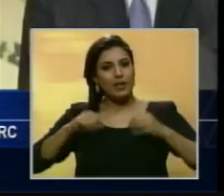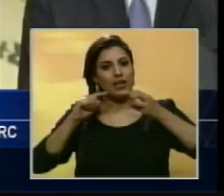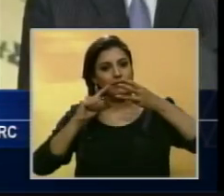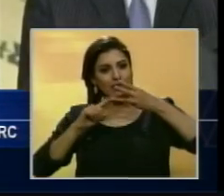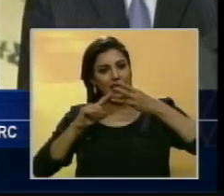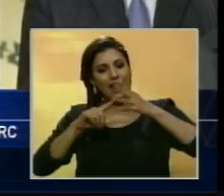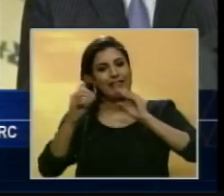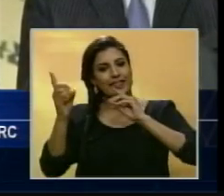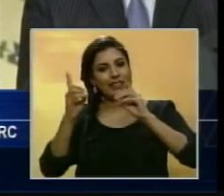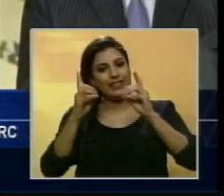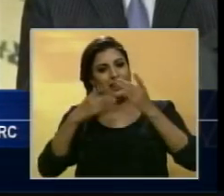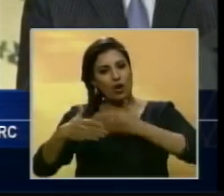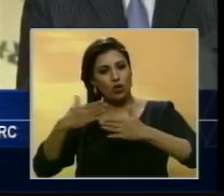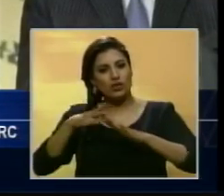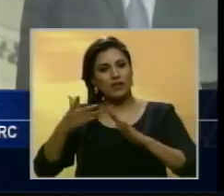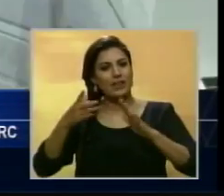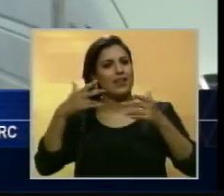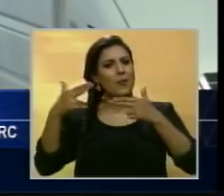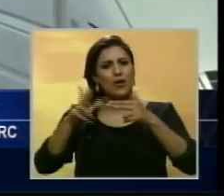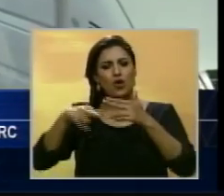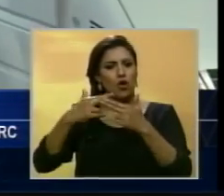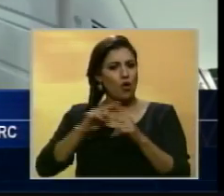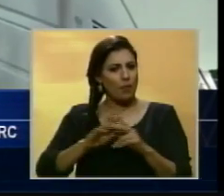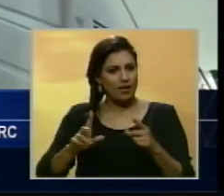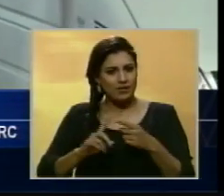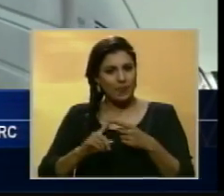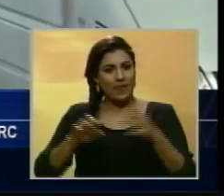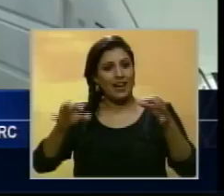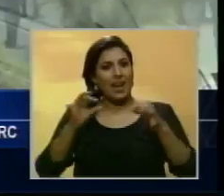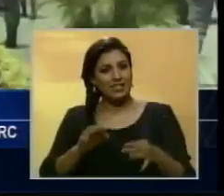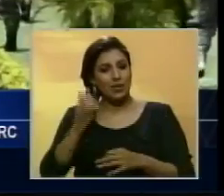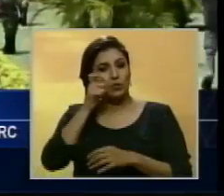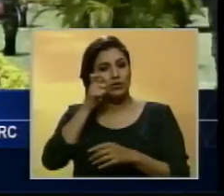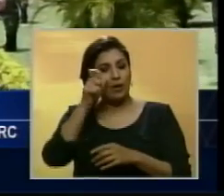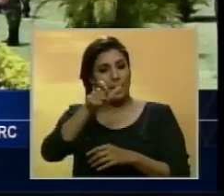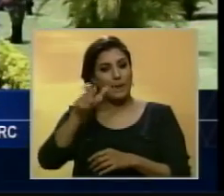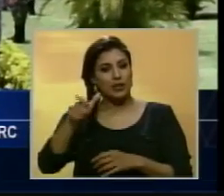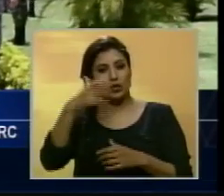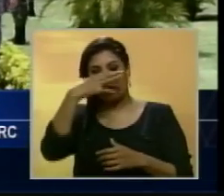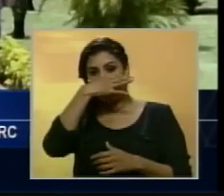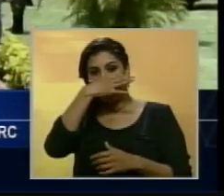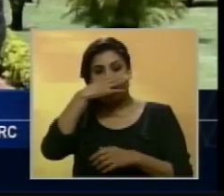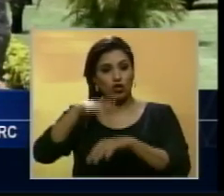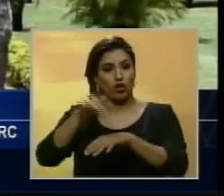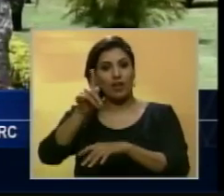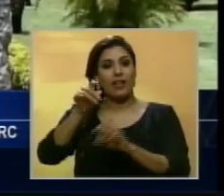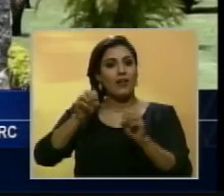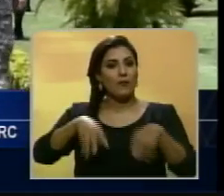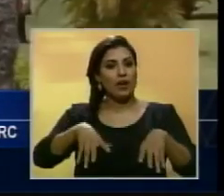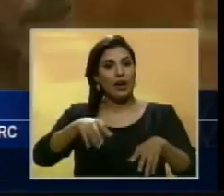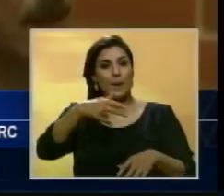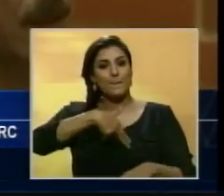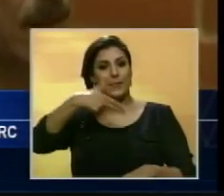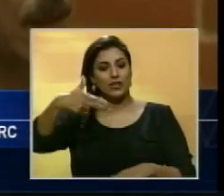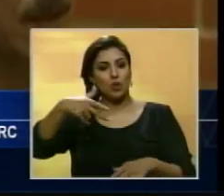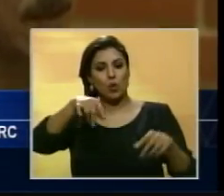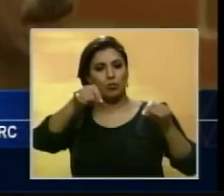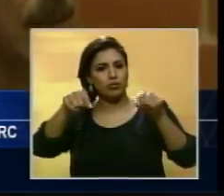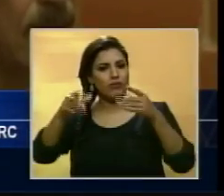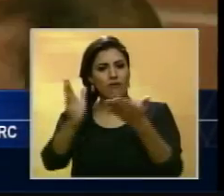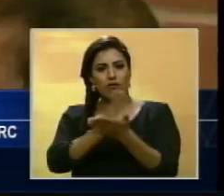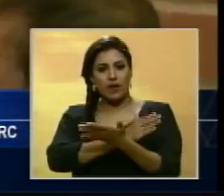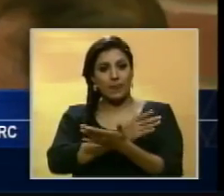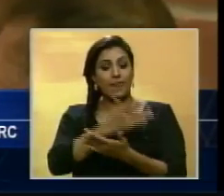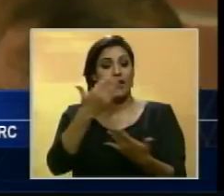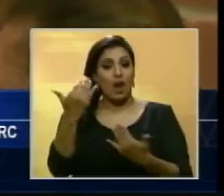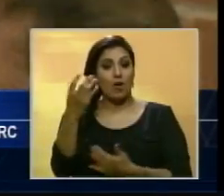de las negociaciones, que incluye cese del fuego bilateral, garantías de seguridad para los guerrilleros, dejación de armas y zonas de ubicación.